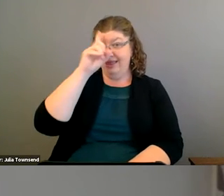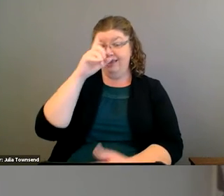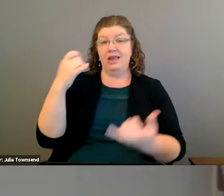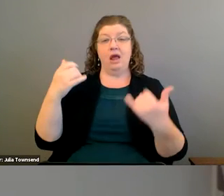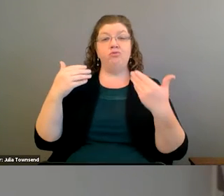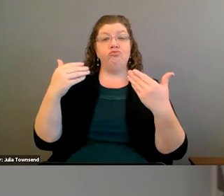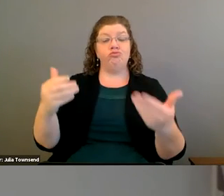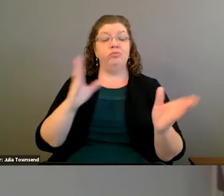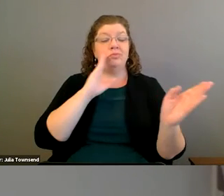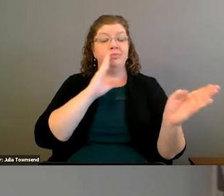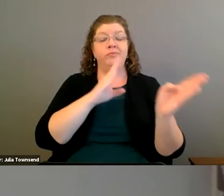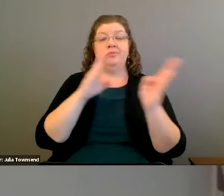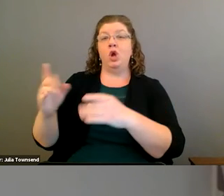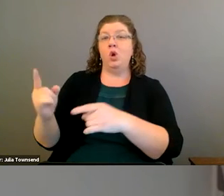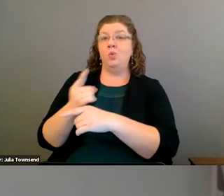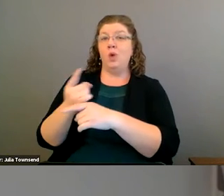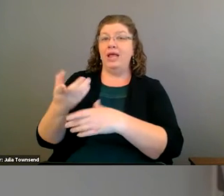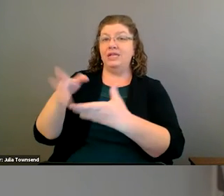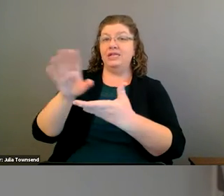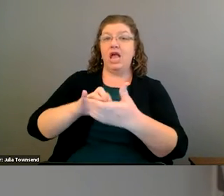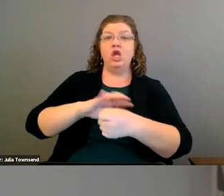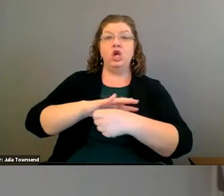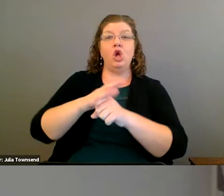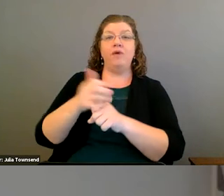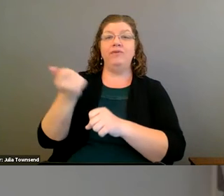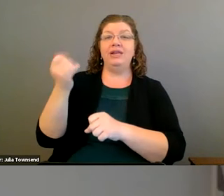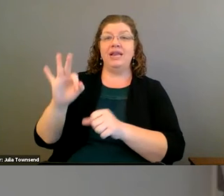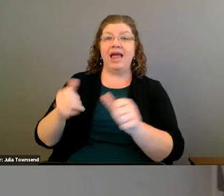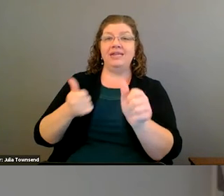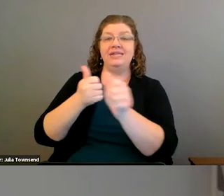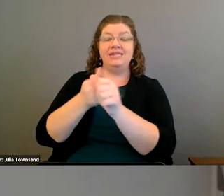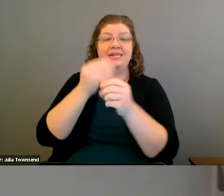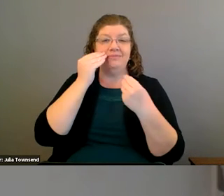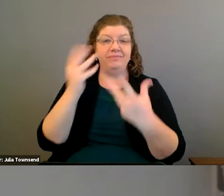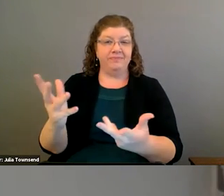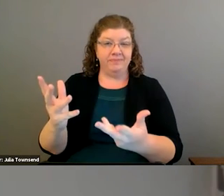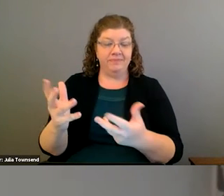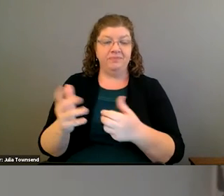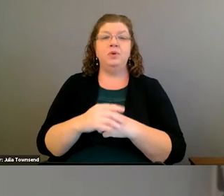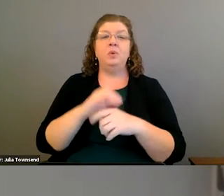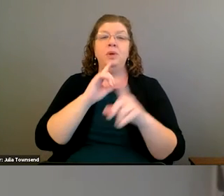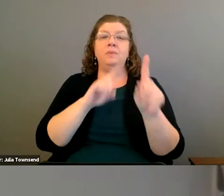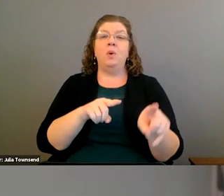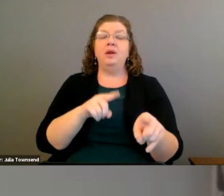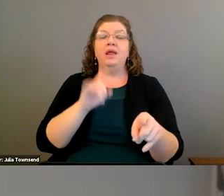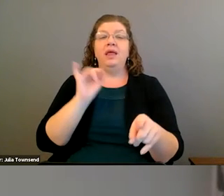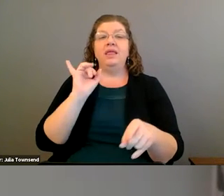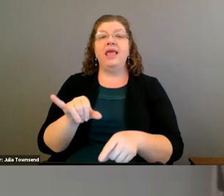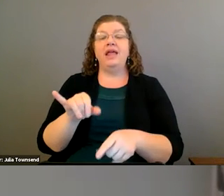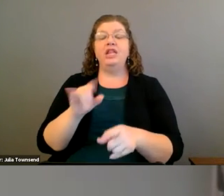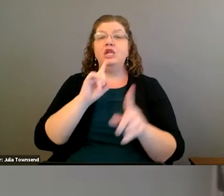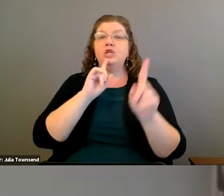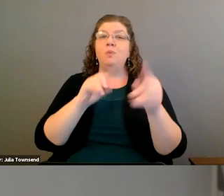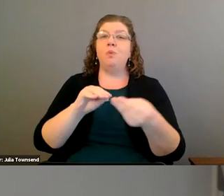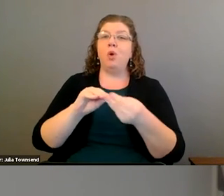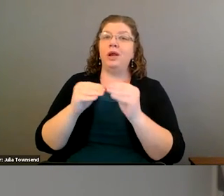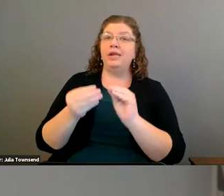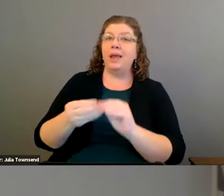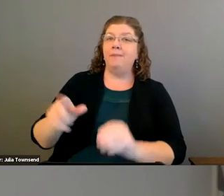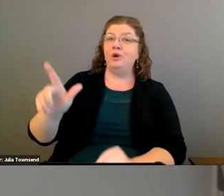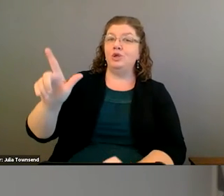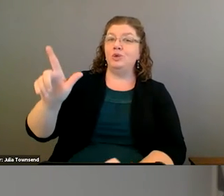así que es hora de pasar al reporte del COVID-19, y es el reporte